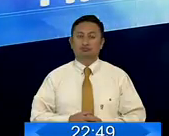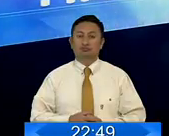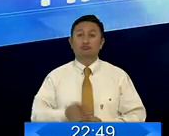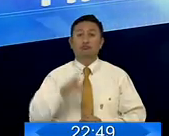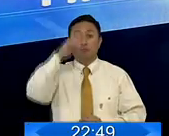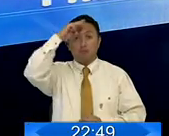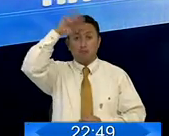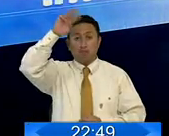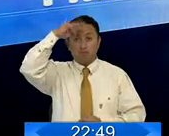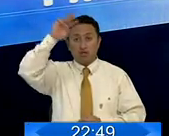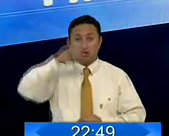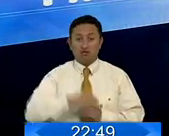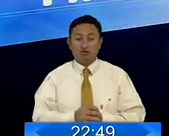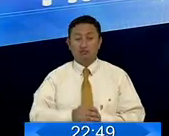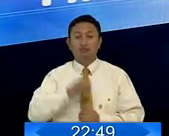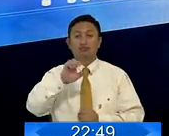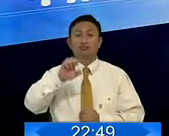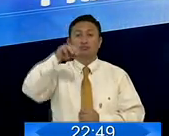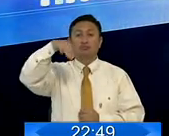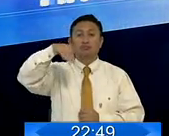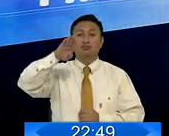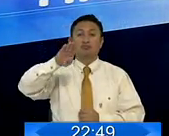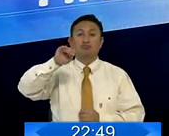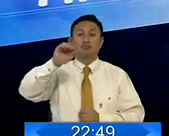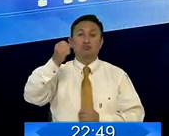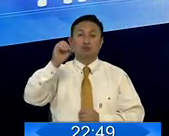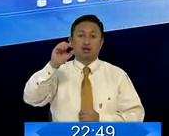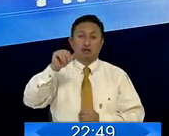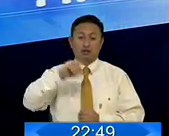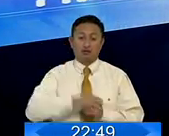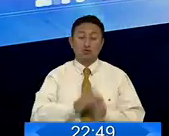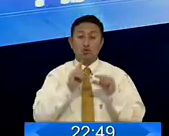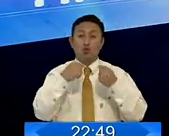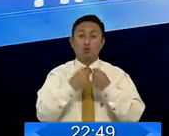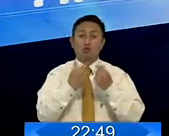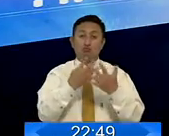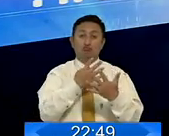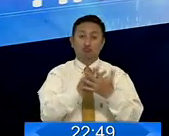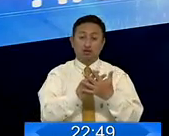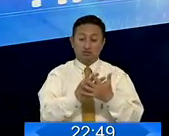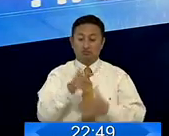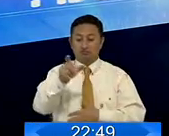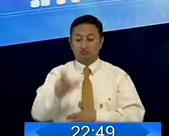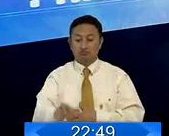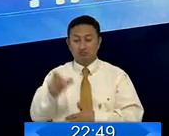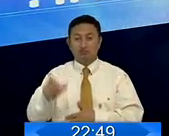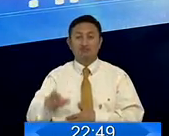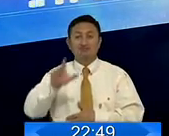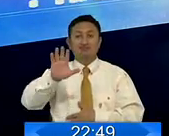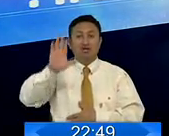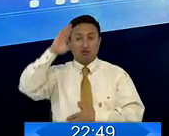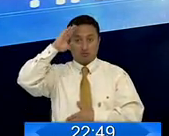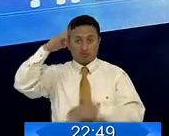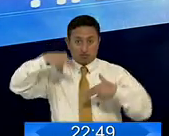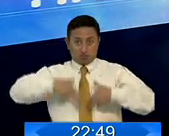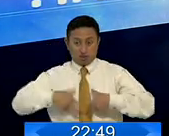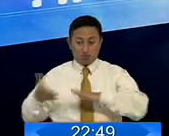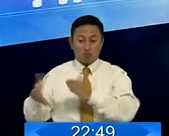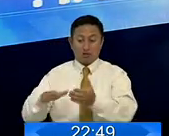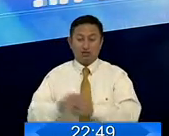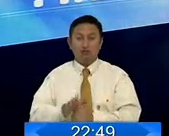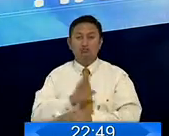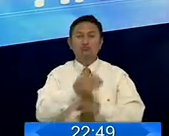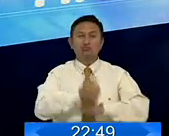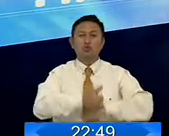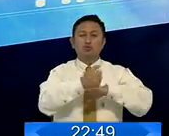En México, la emboscada a un vehículo que transportaba a un grupo de detenidos dejó 5 guardias penitenciarios fallecidos. Las autoridades